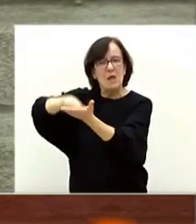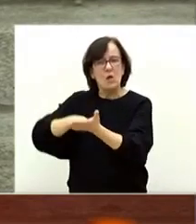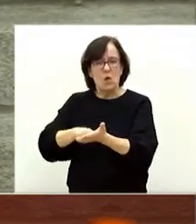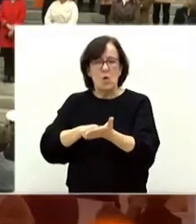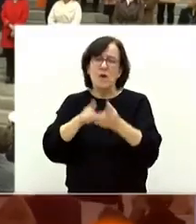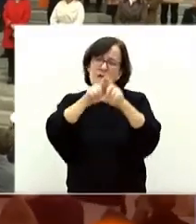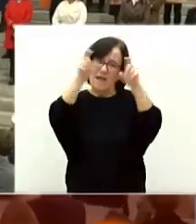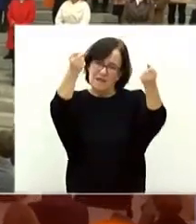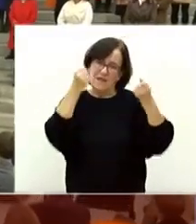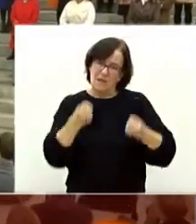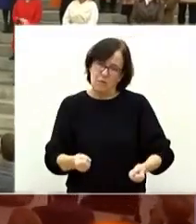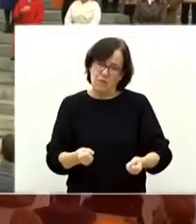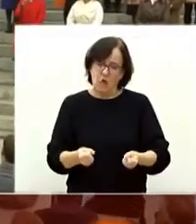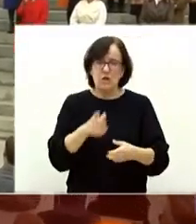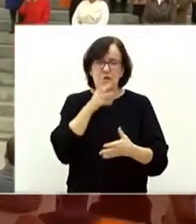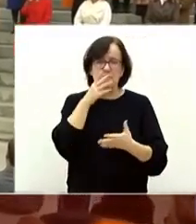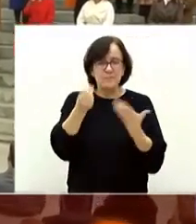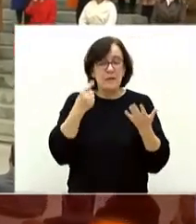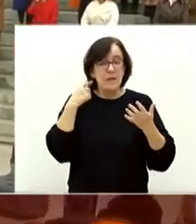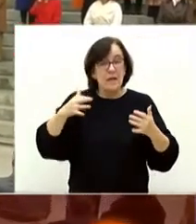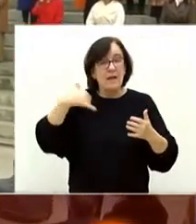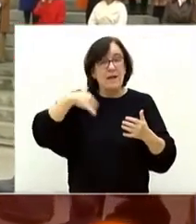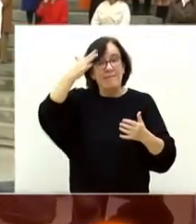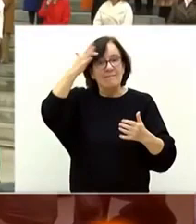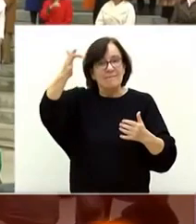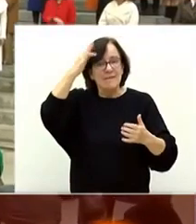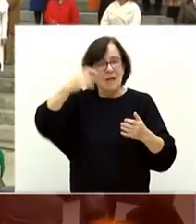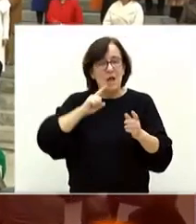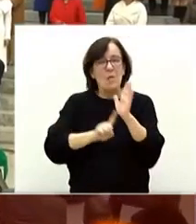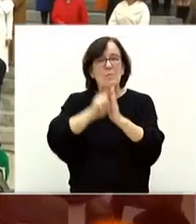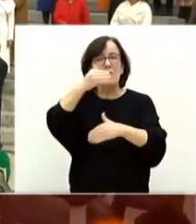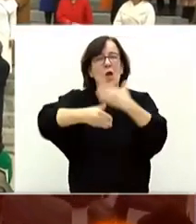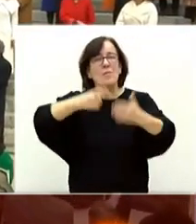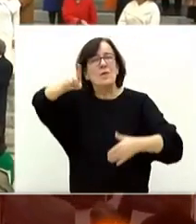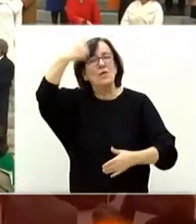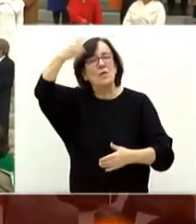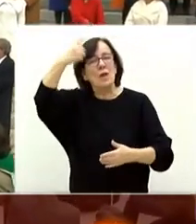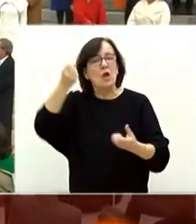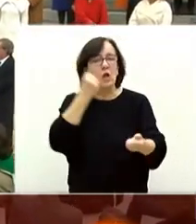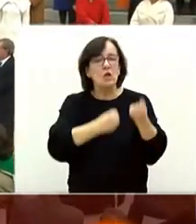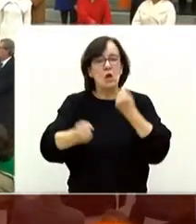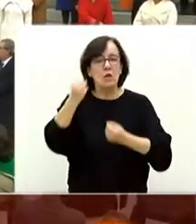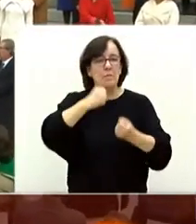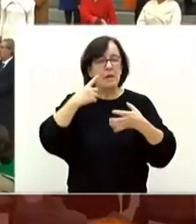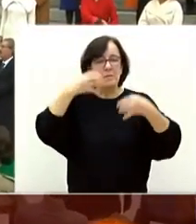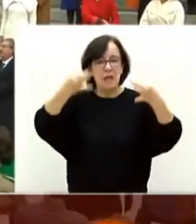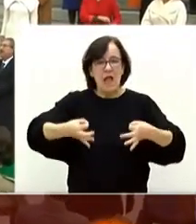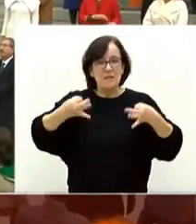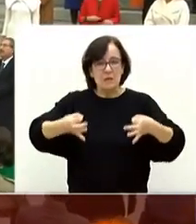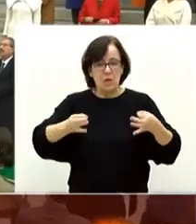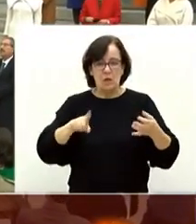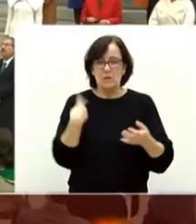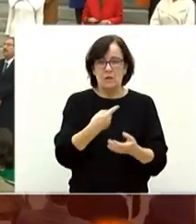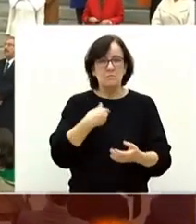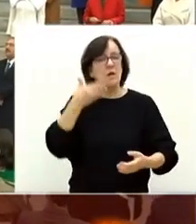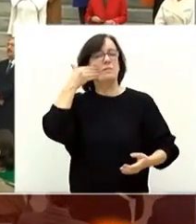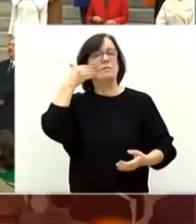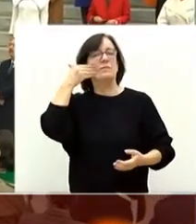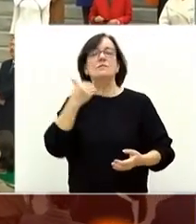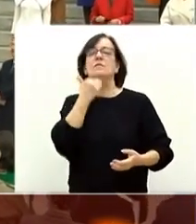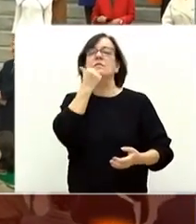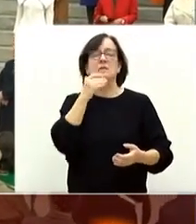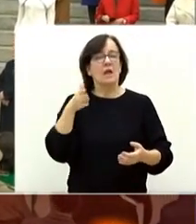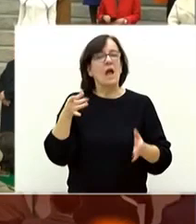instituciones. La esperanza de promover el progreso de la cultura y de la economía para asegurar a todos una digna calidad de